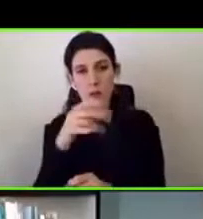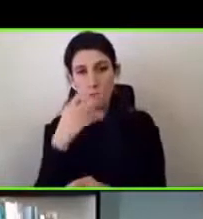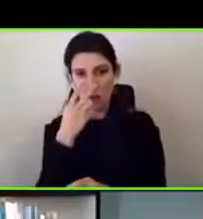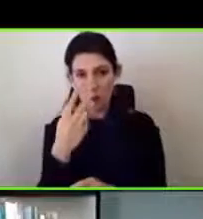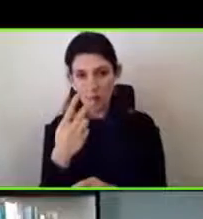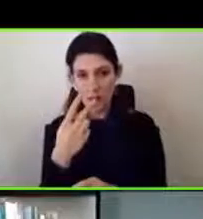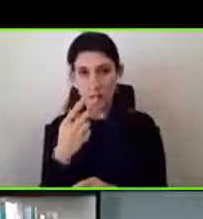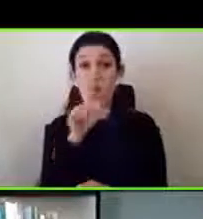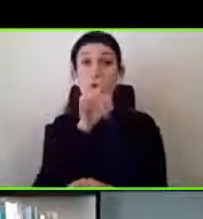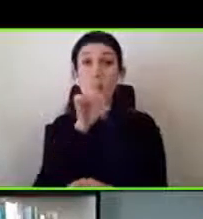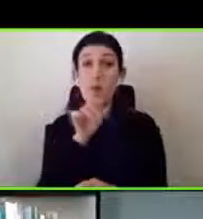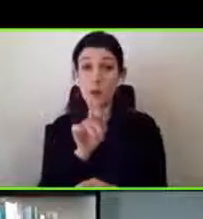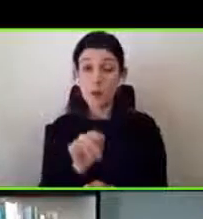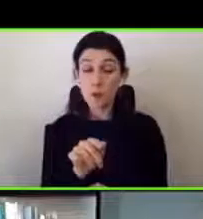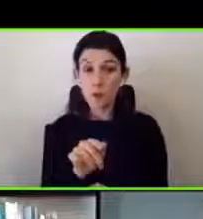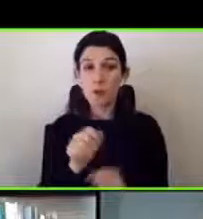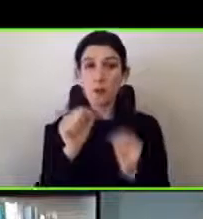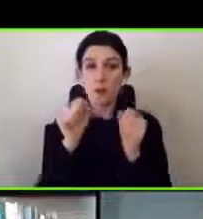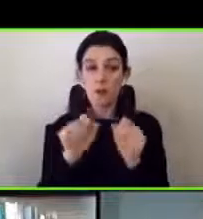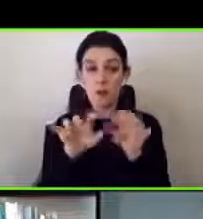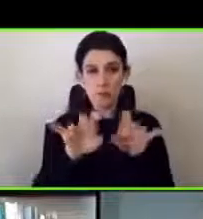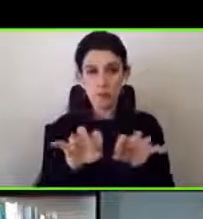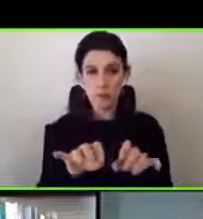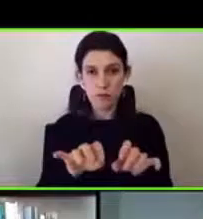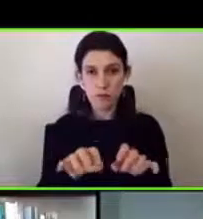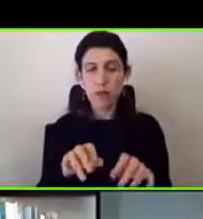para realizarlas al finalizar las presentaciones.